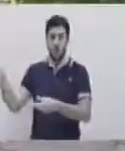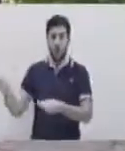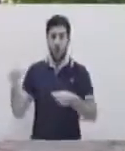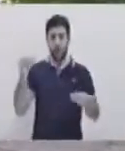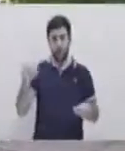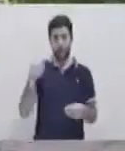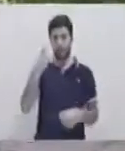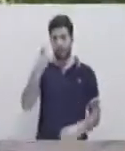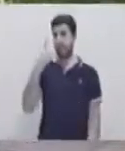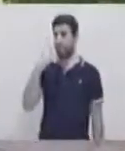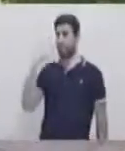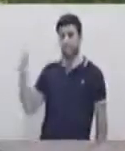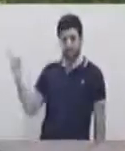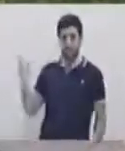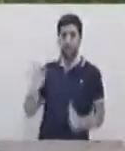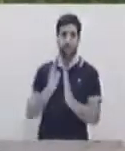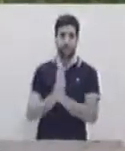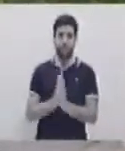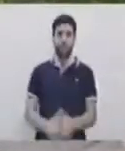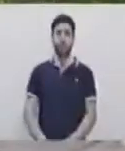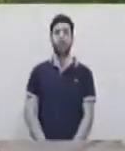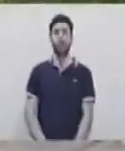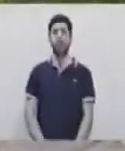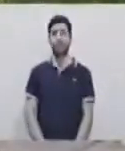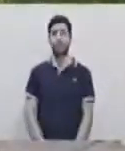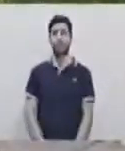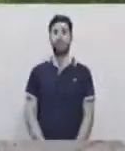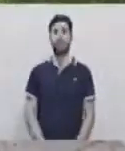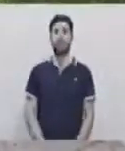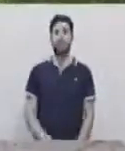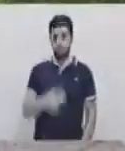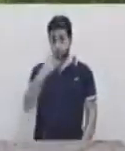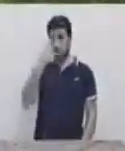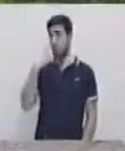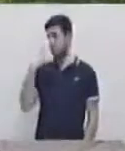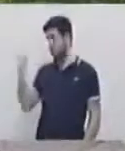Inicio entonces, voy avanzando.